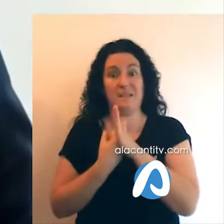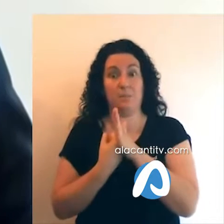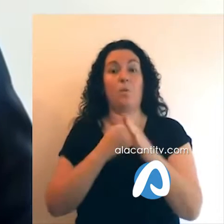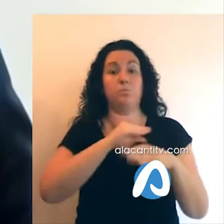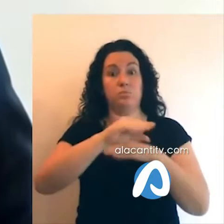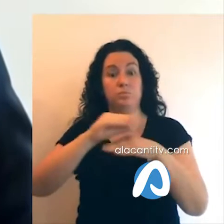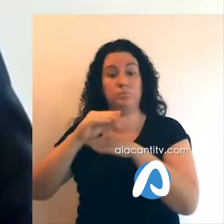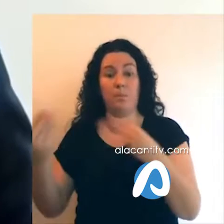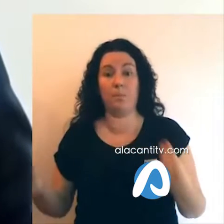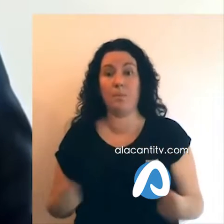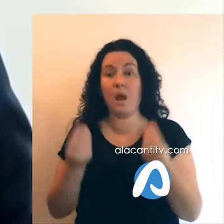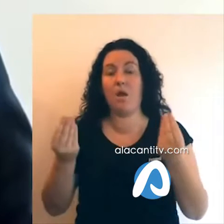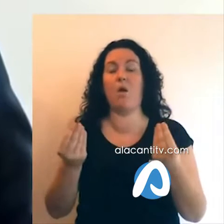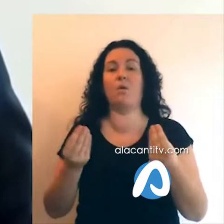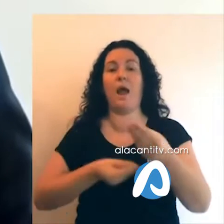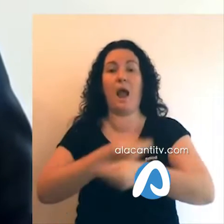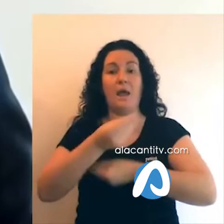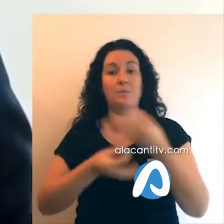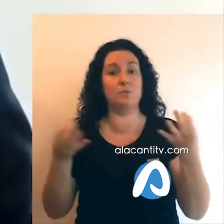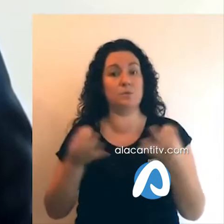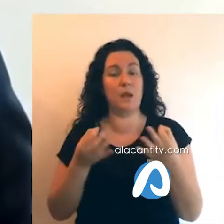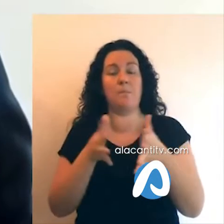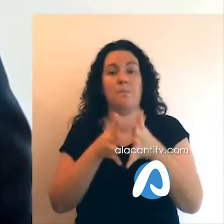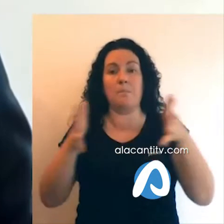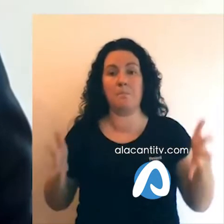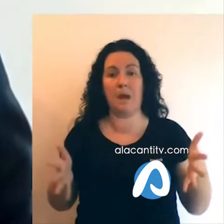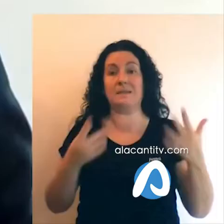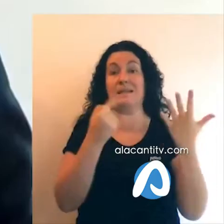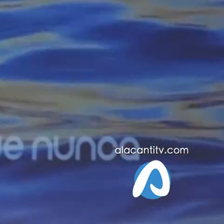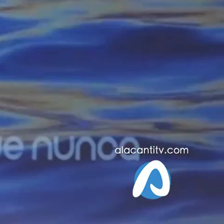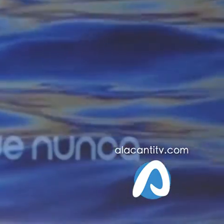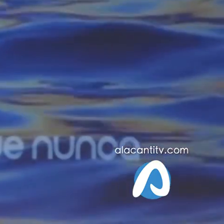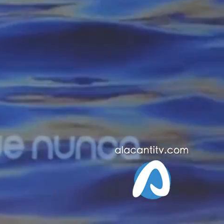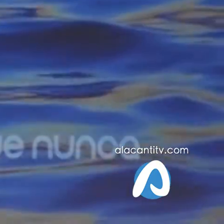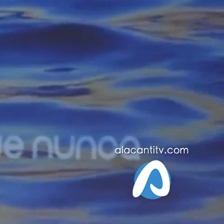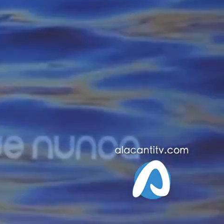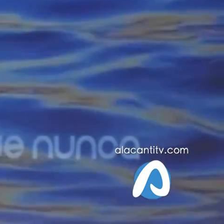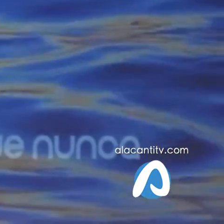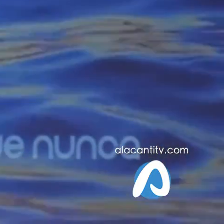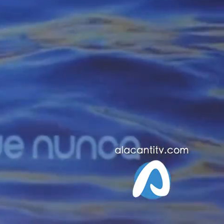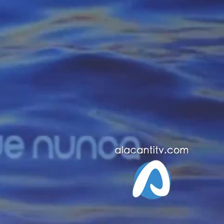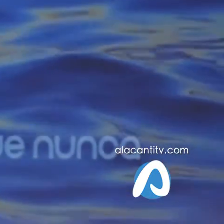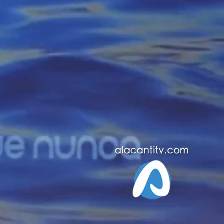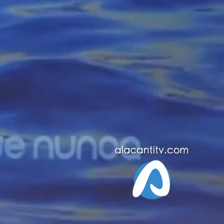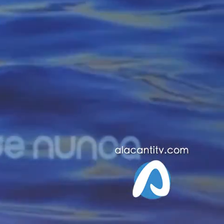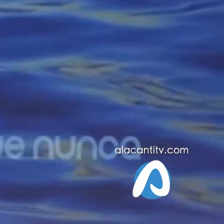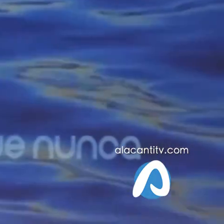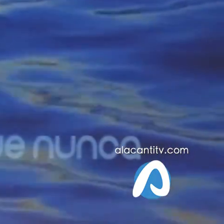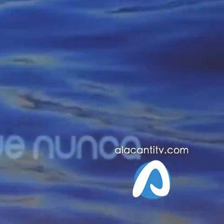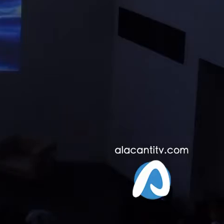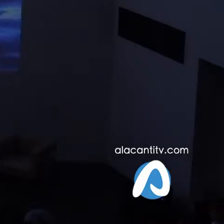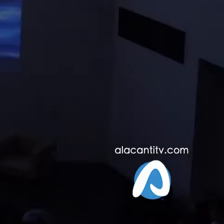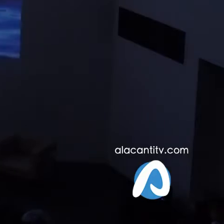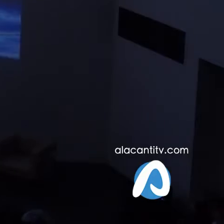pues por eso también agotamos esa ampliación de 200.000 euros a esa convocatoria. Este nuevo plan de ayudas se distribuirá a través de